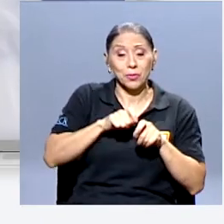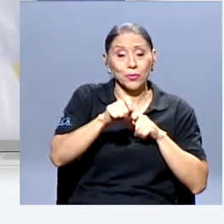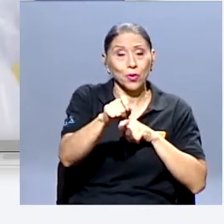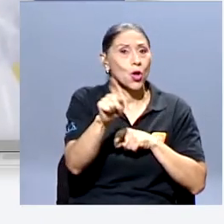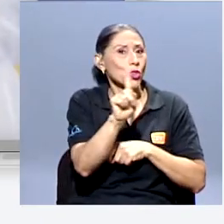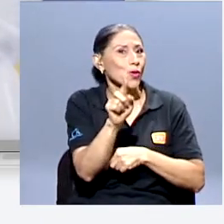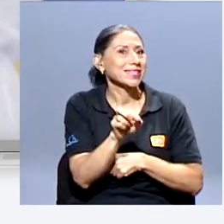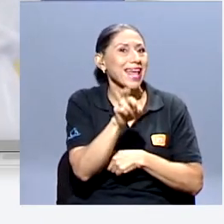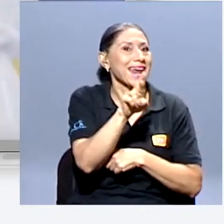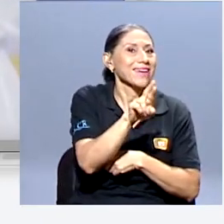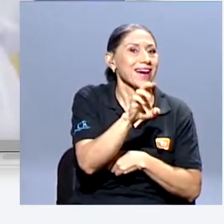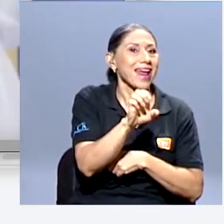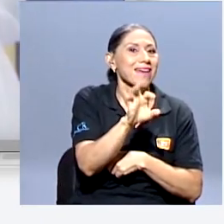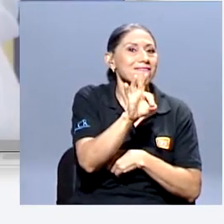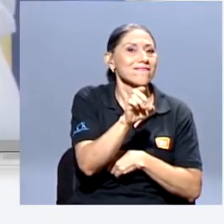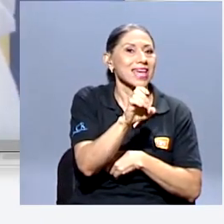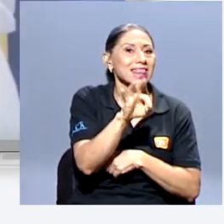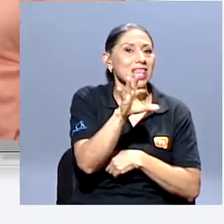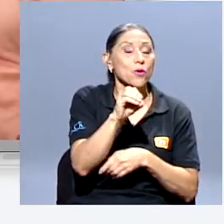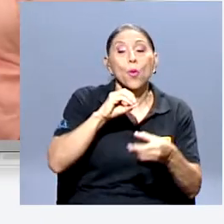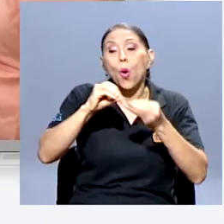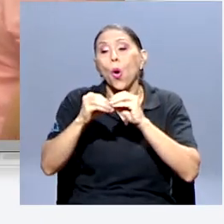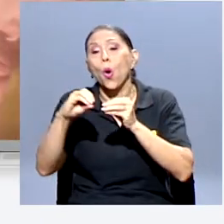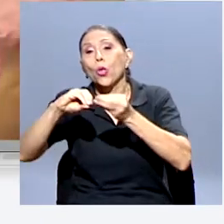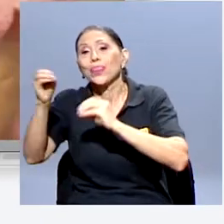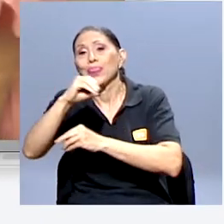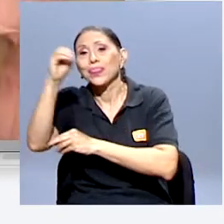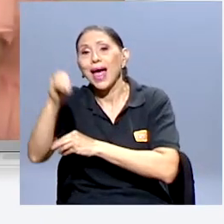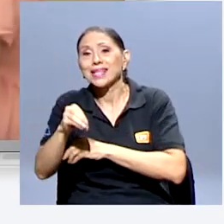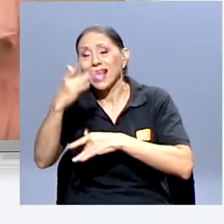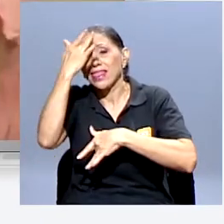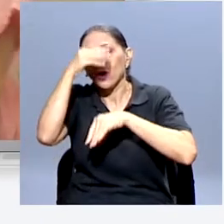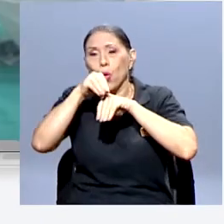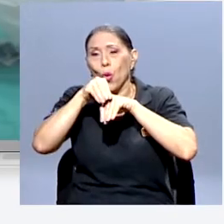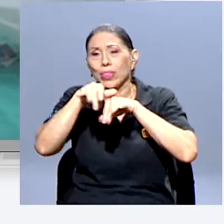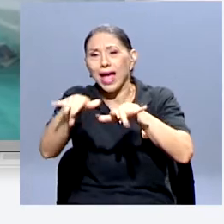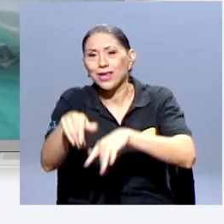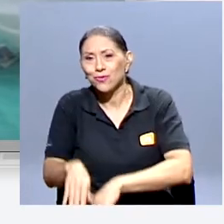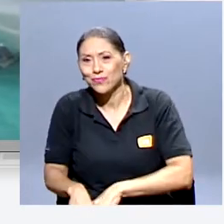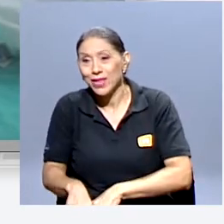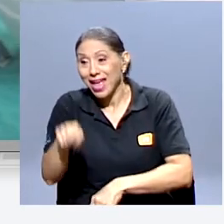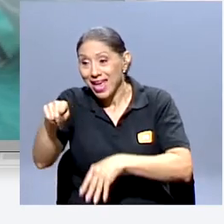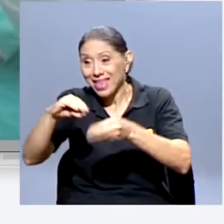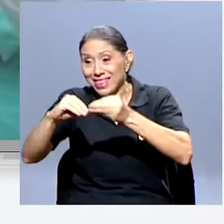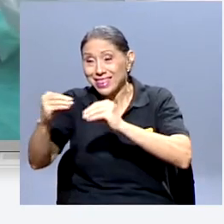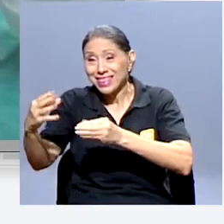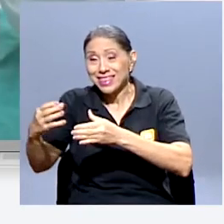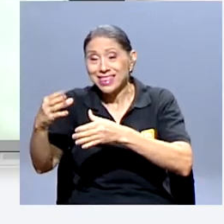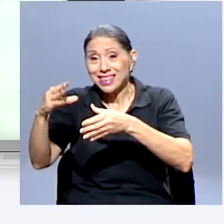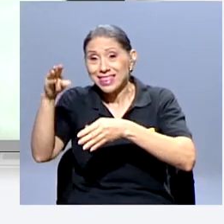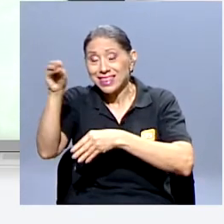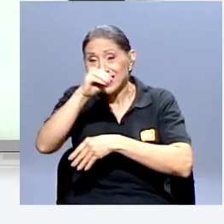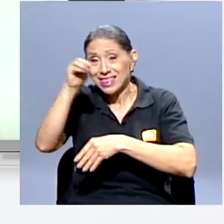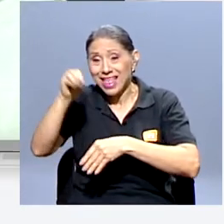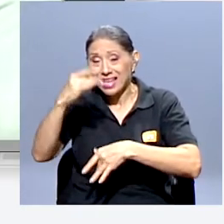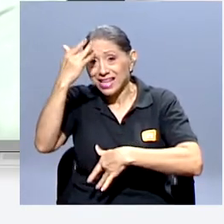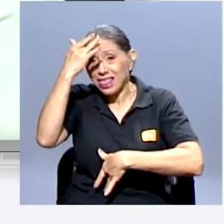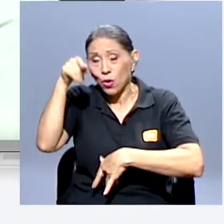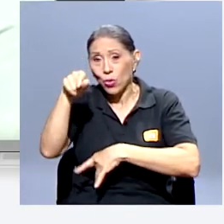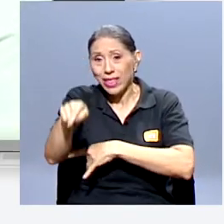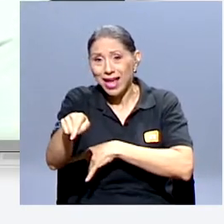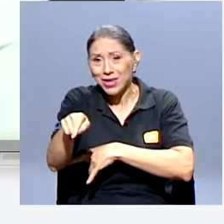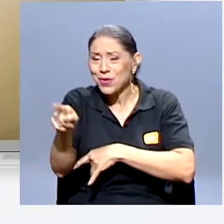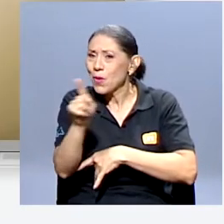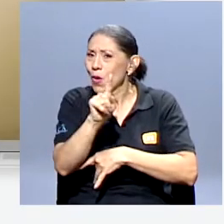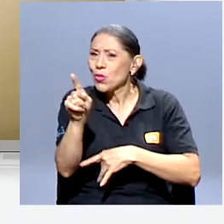tasa de contagio. Hay un problema intrínseco en la tasa de contagio en Costa Rica, que no es sensible primero a la dinámica de